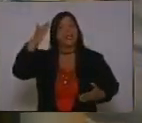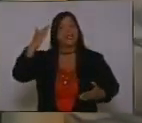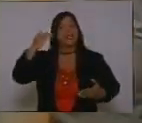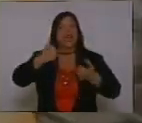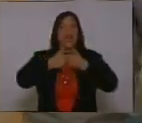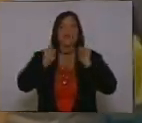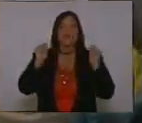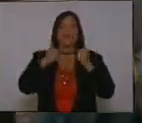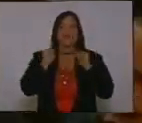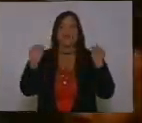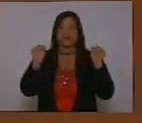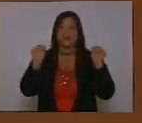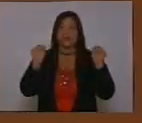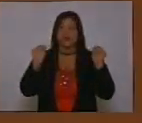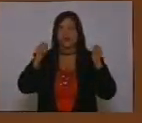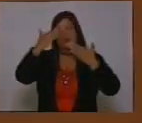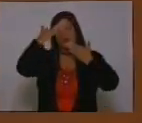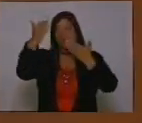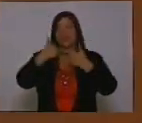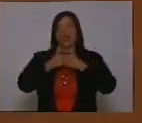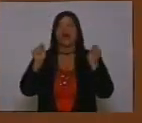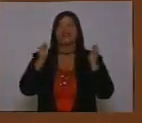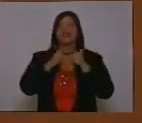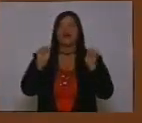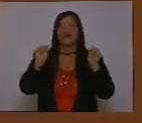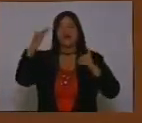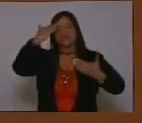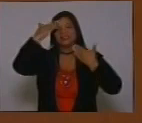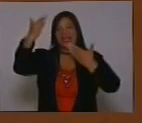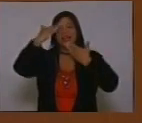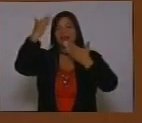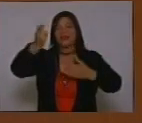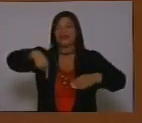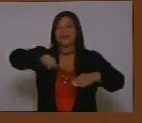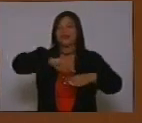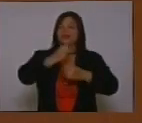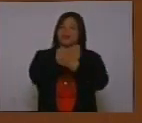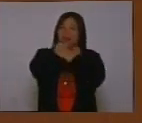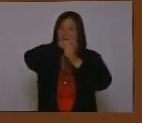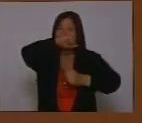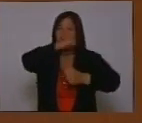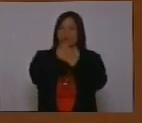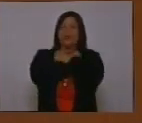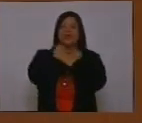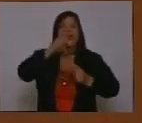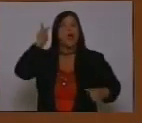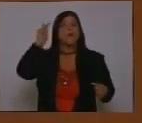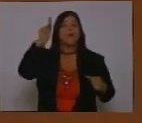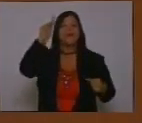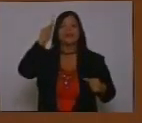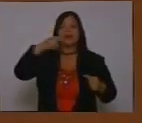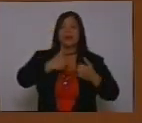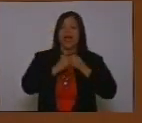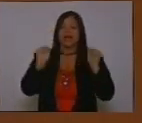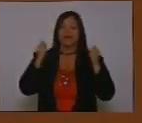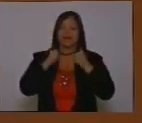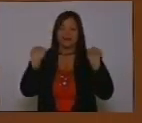Anzoátegui, constituyente Aristóbulo Isturi, nuestro querido profesor.